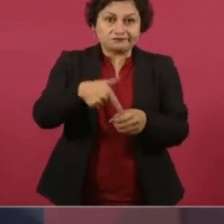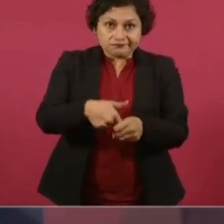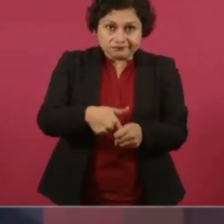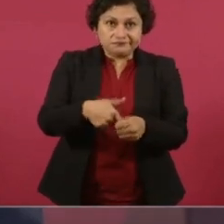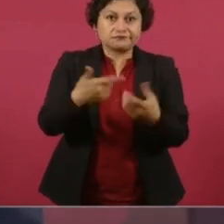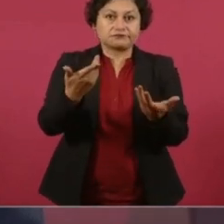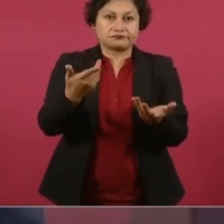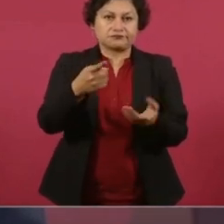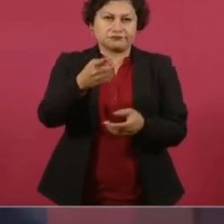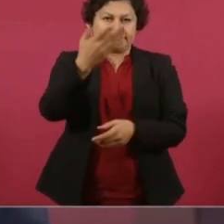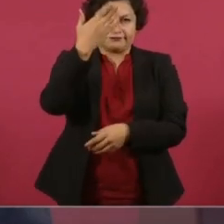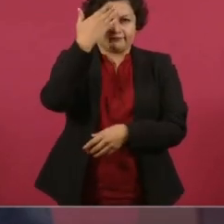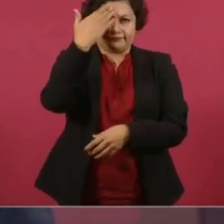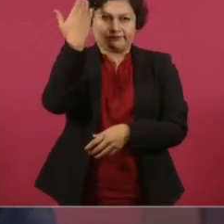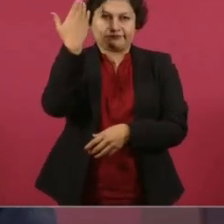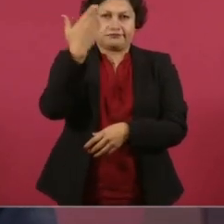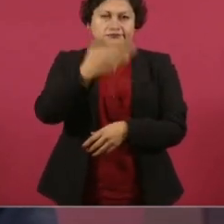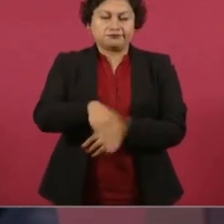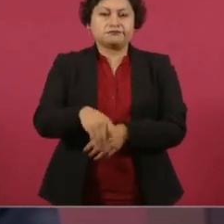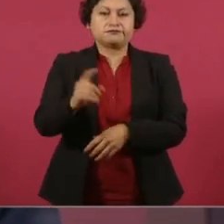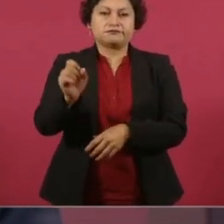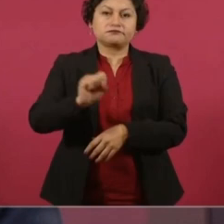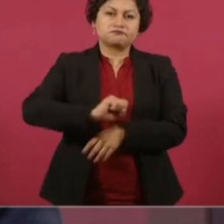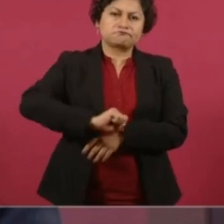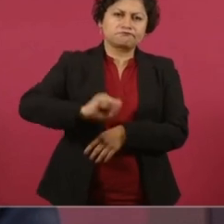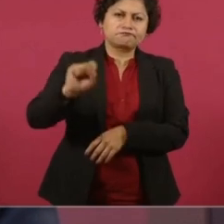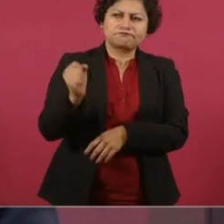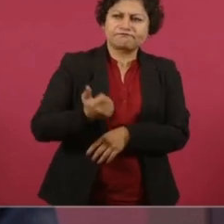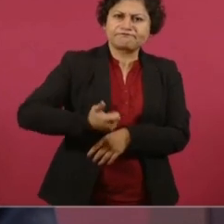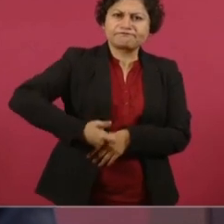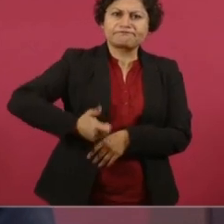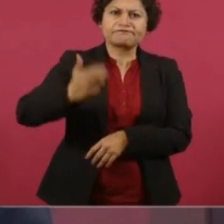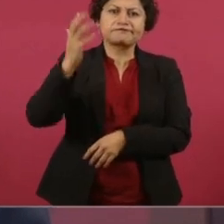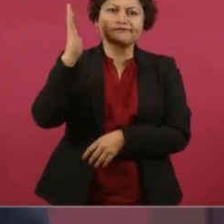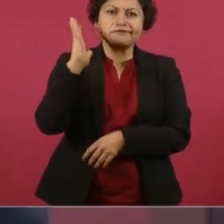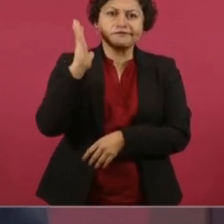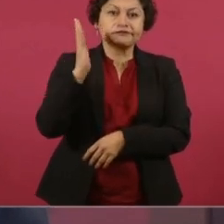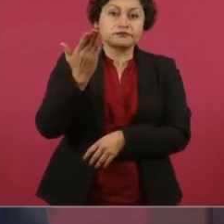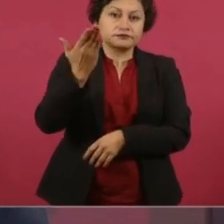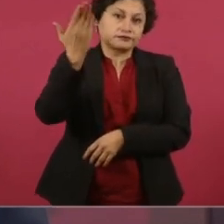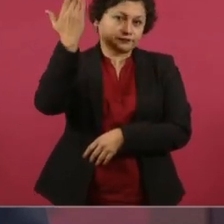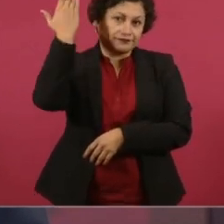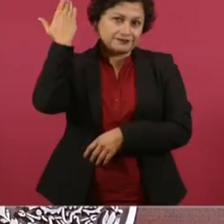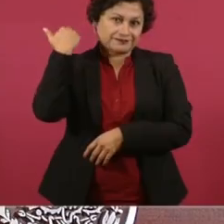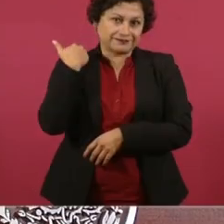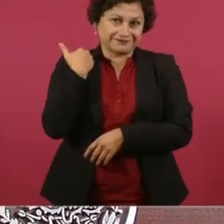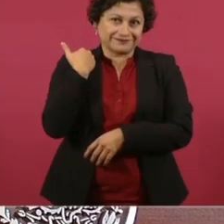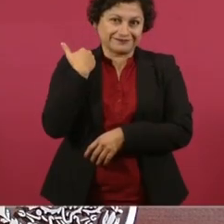la gasolina, antes los gasolinazos